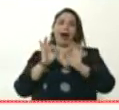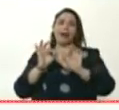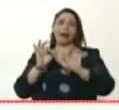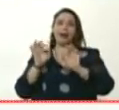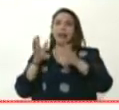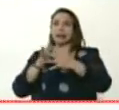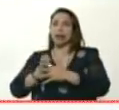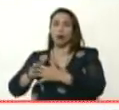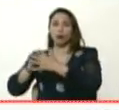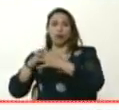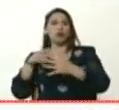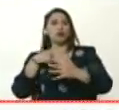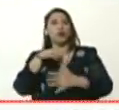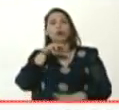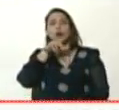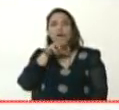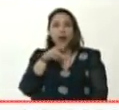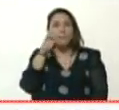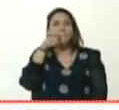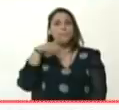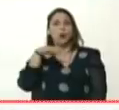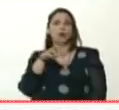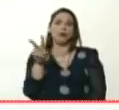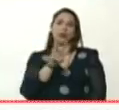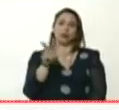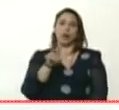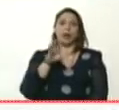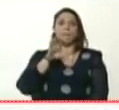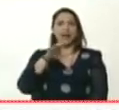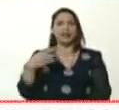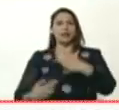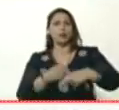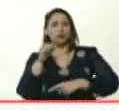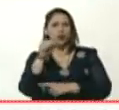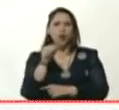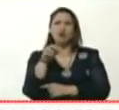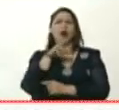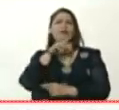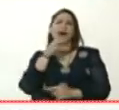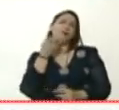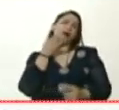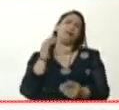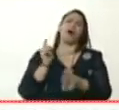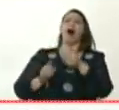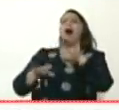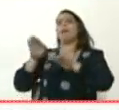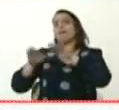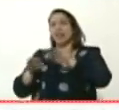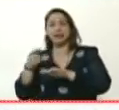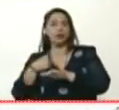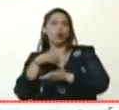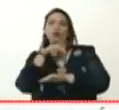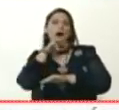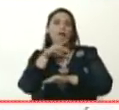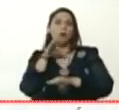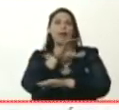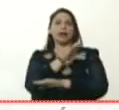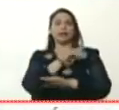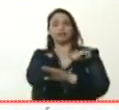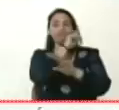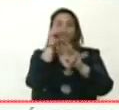Venezuela, por mi patria, por la revolución, por nuestro pueblo. No tengo nada que hablar de que a veces no. Hablo por mi patria.